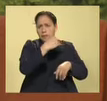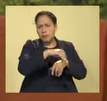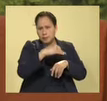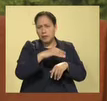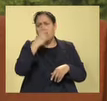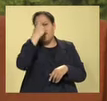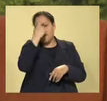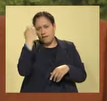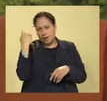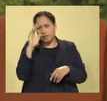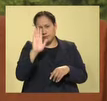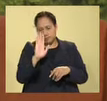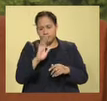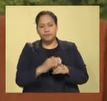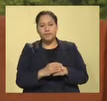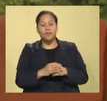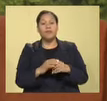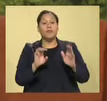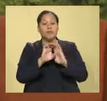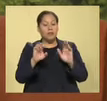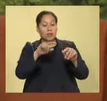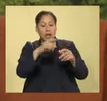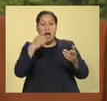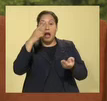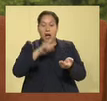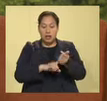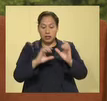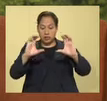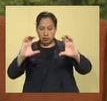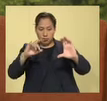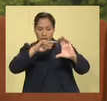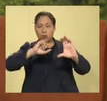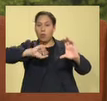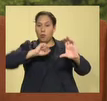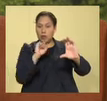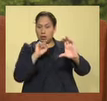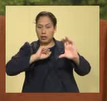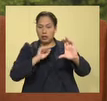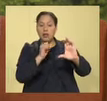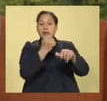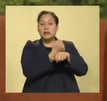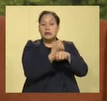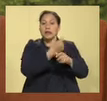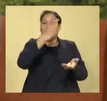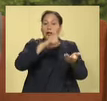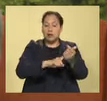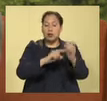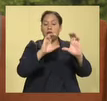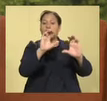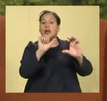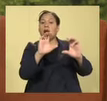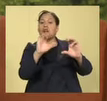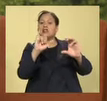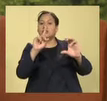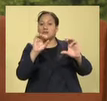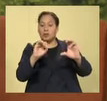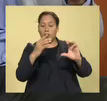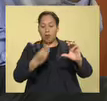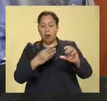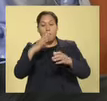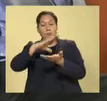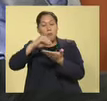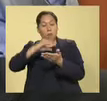sencillo. Como retienen ácido en la sangre y no sacan el